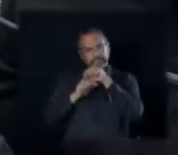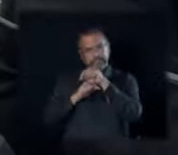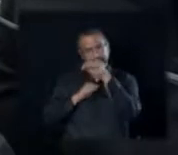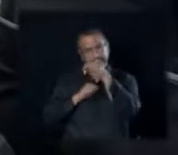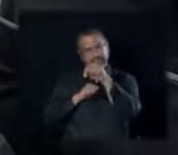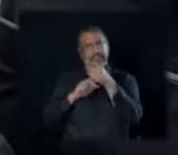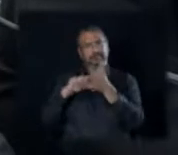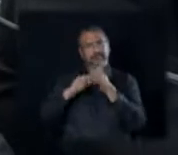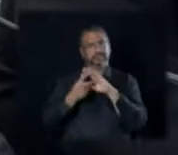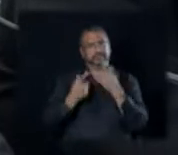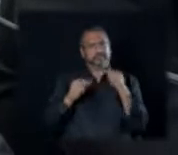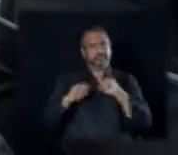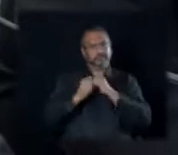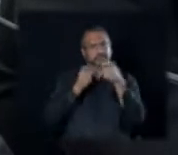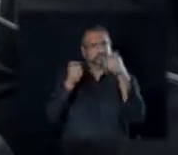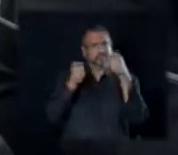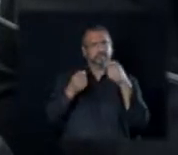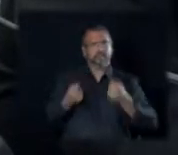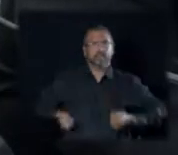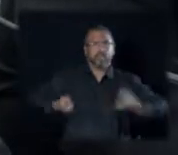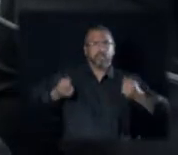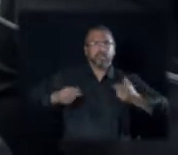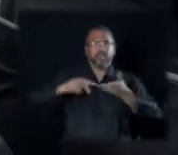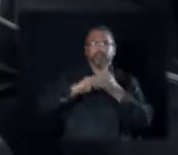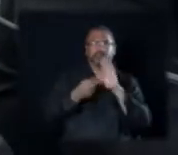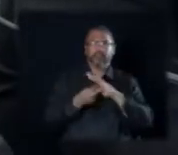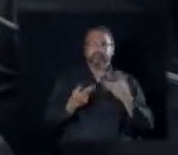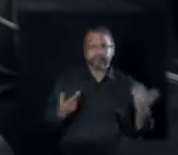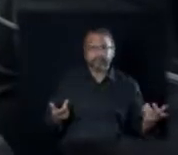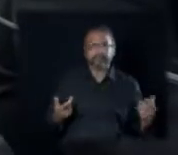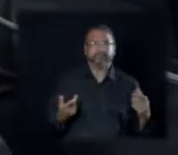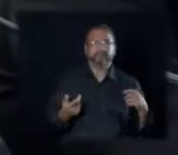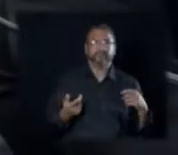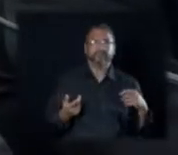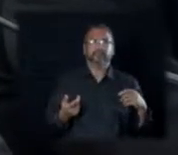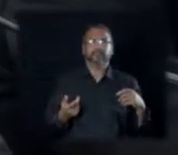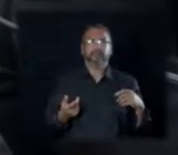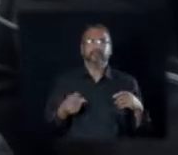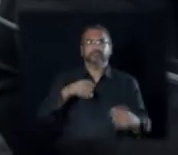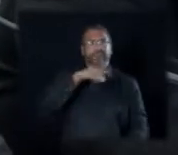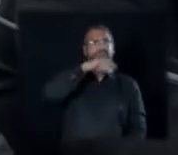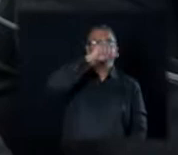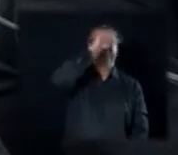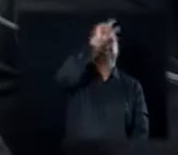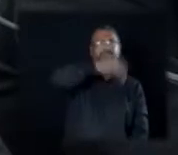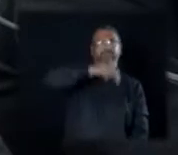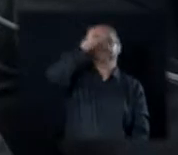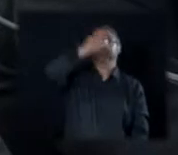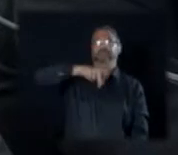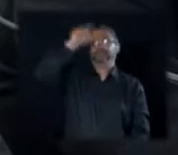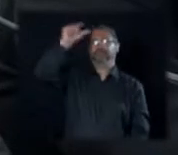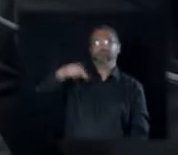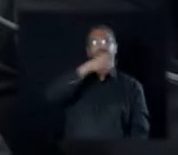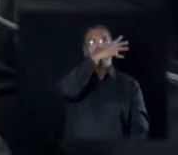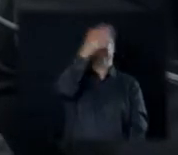de PREFAS. Así que cuando se trata de controlar el gasto, estamos hablando de una hoja de cálculo de Excel.